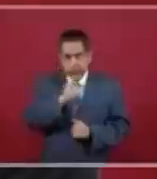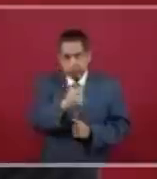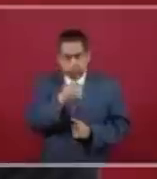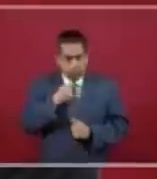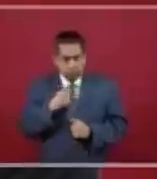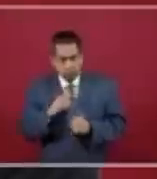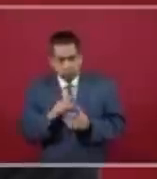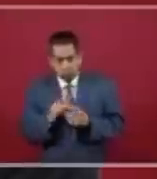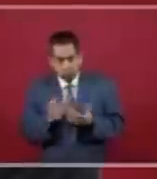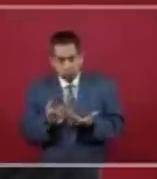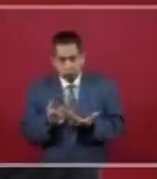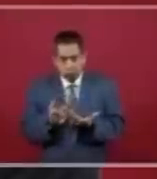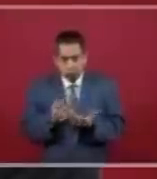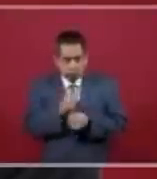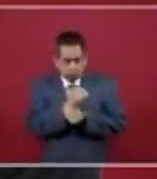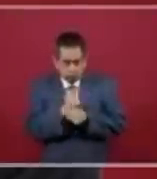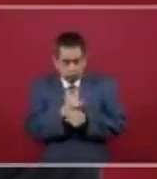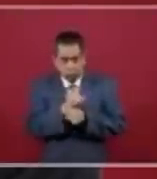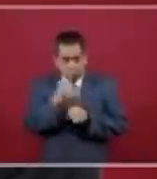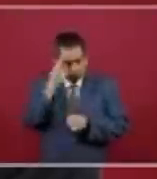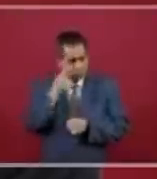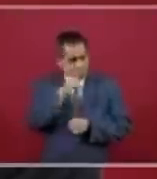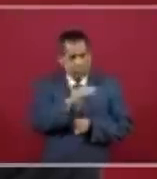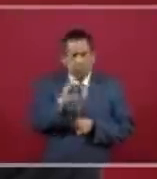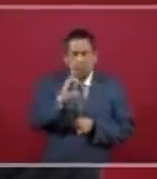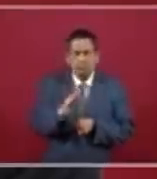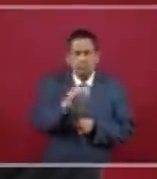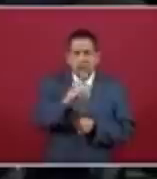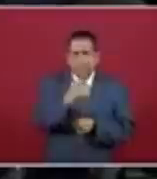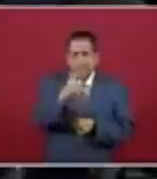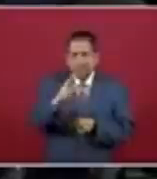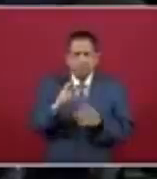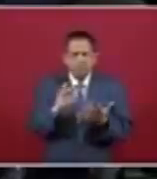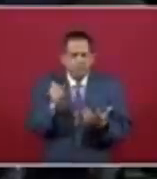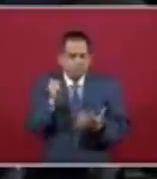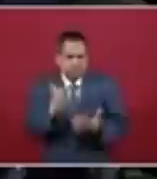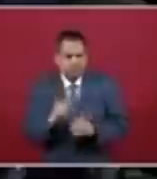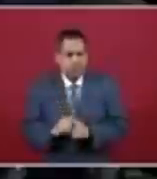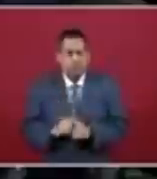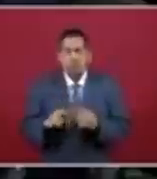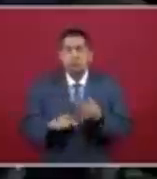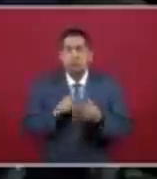solicitar investigación a la fiscalía o algo por el estilo, y segundo,